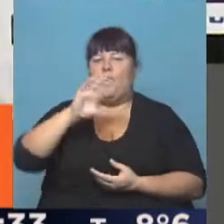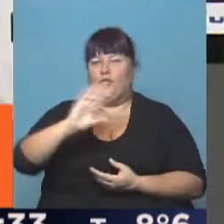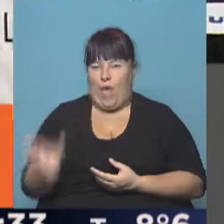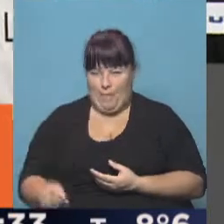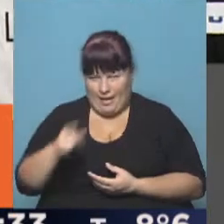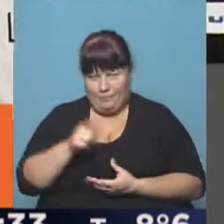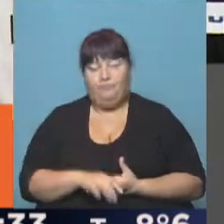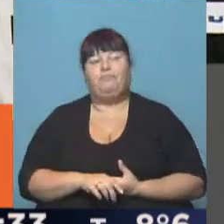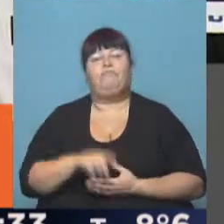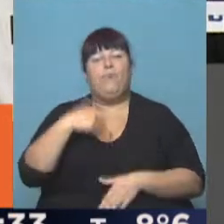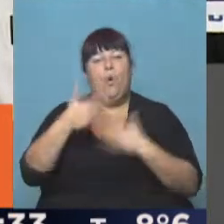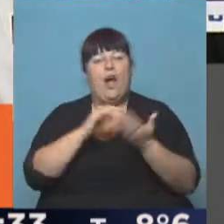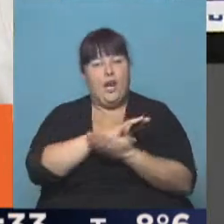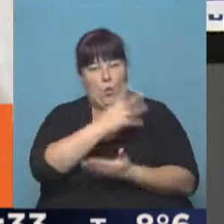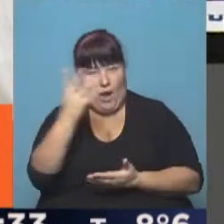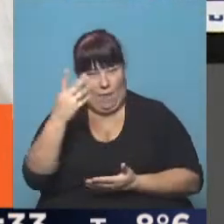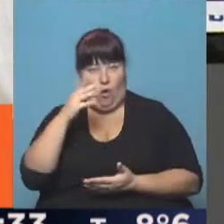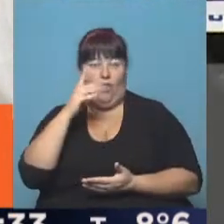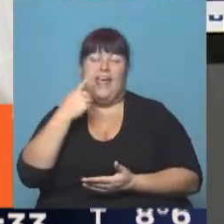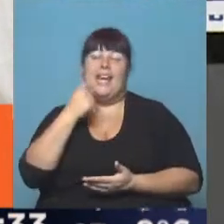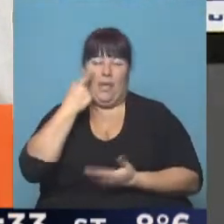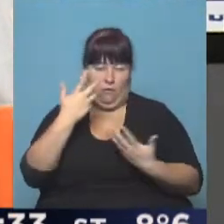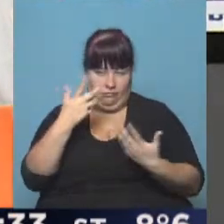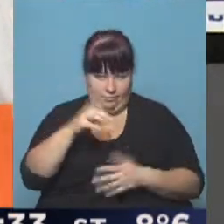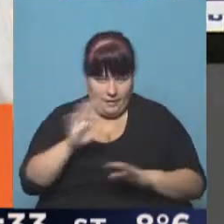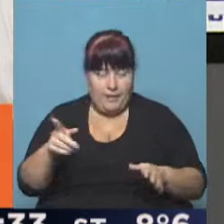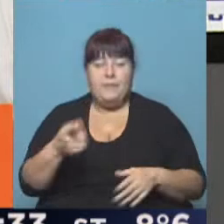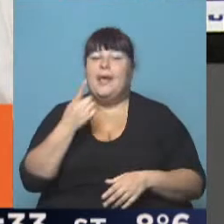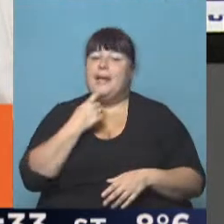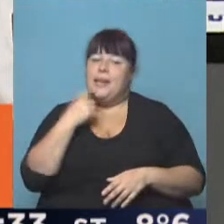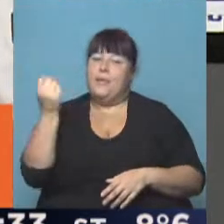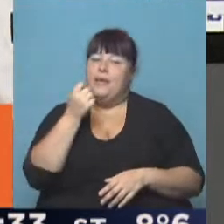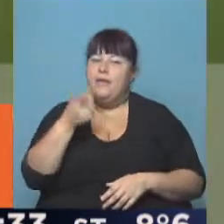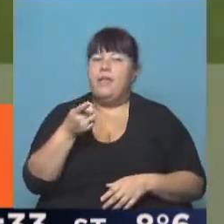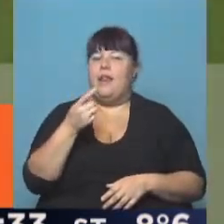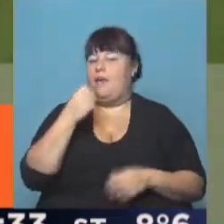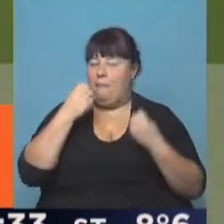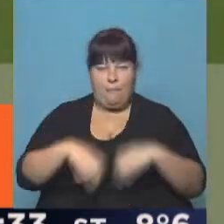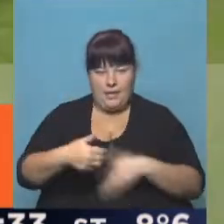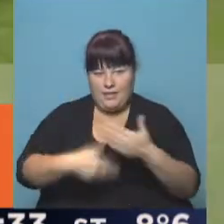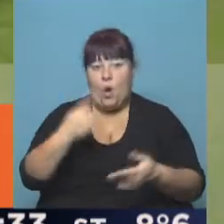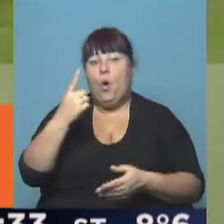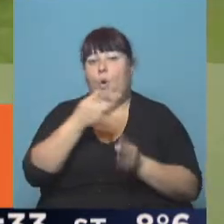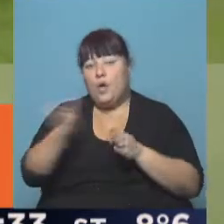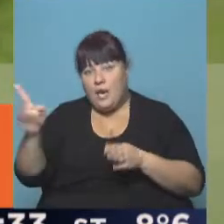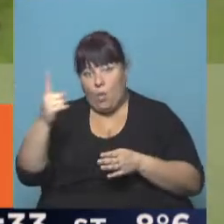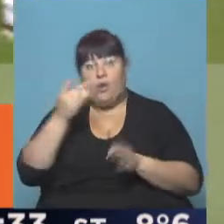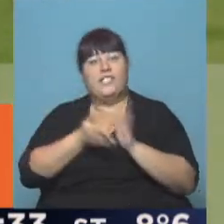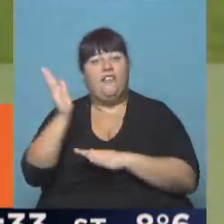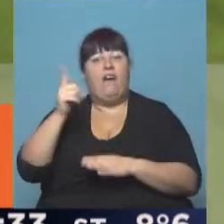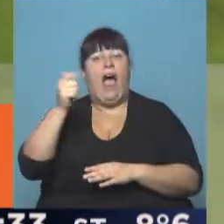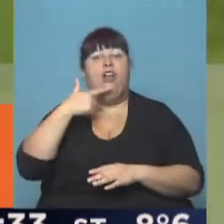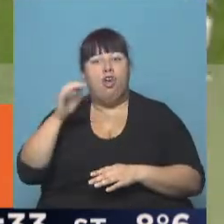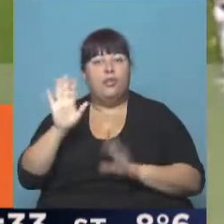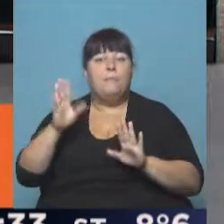Allí, los refuerzos de River que usted ya conoce, y River que quiere poner primera, porque liberando un cupo, ya se fue Iván